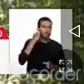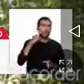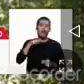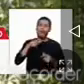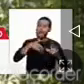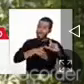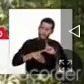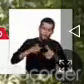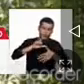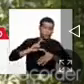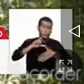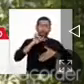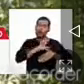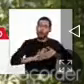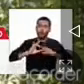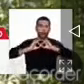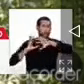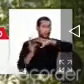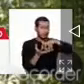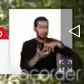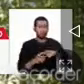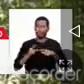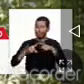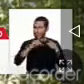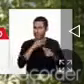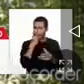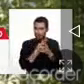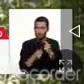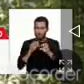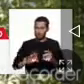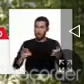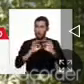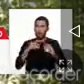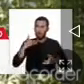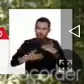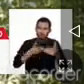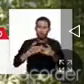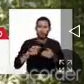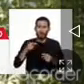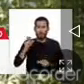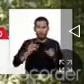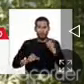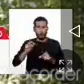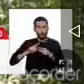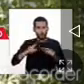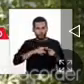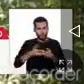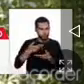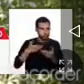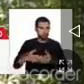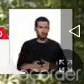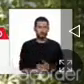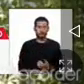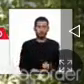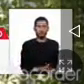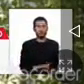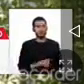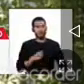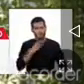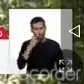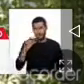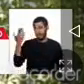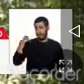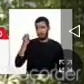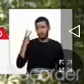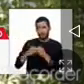en América Latina y a nivel global. Ambas dimensiones esenciales para la dignidad humana. Yo sigo viendo a 12